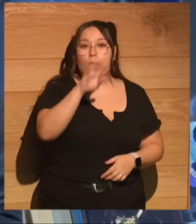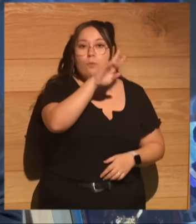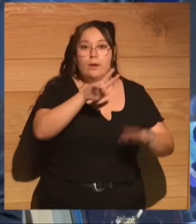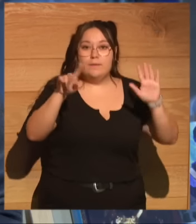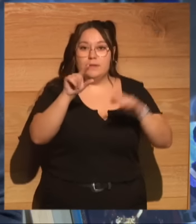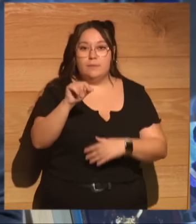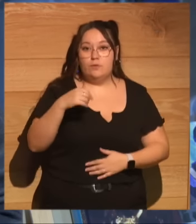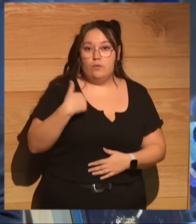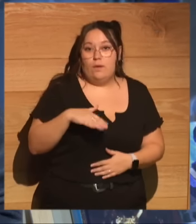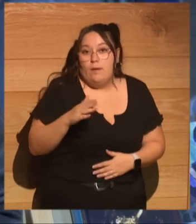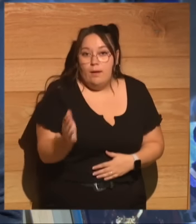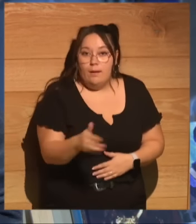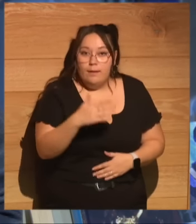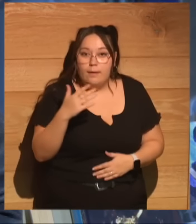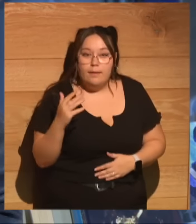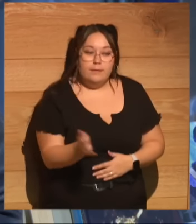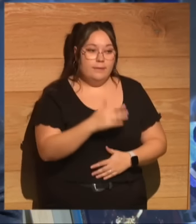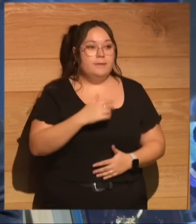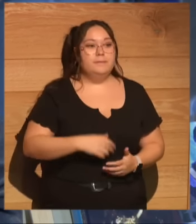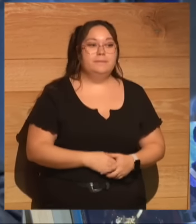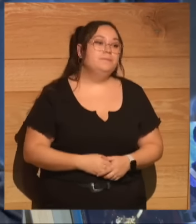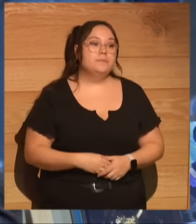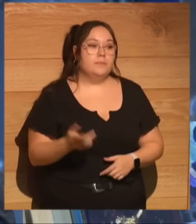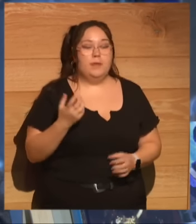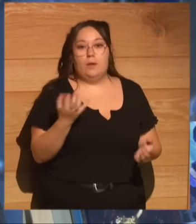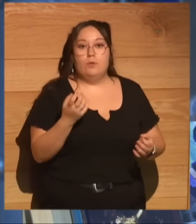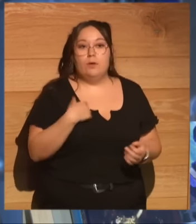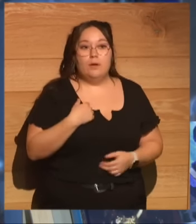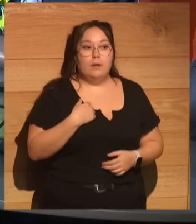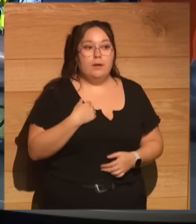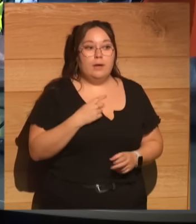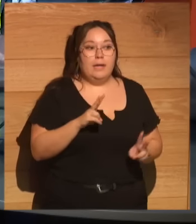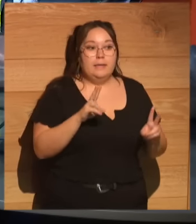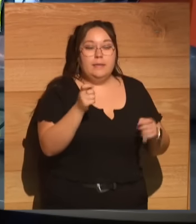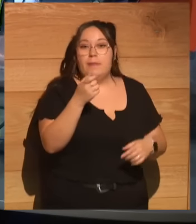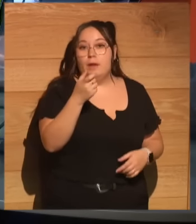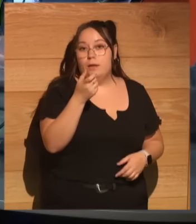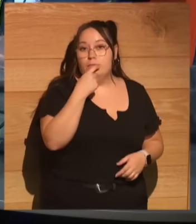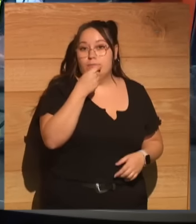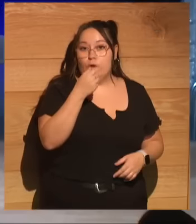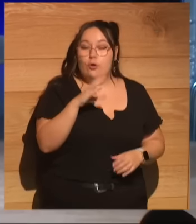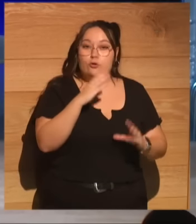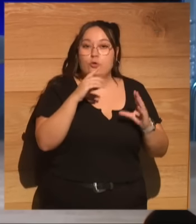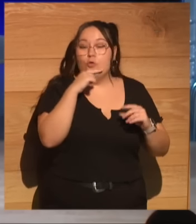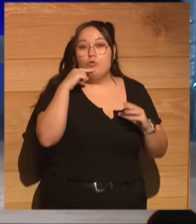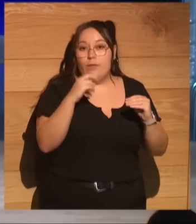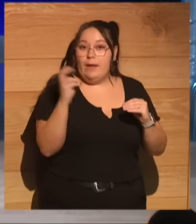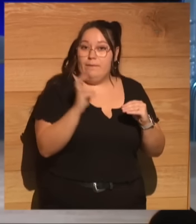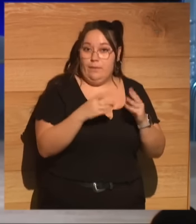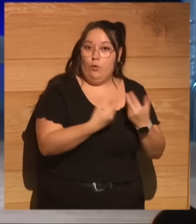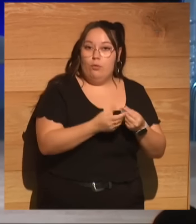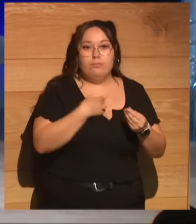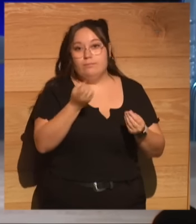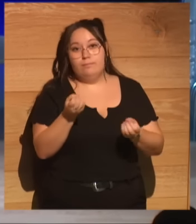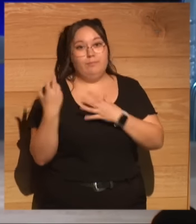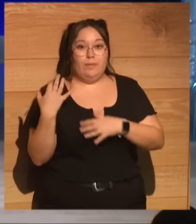minutos hablando. Claro, llevamos 47 minutos. No, al final nos tenemos que saltar lo que ha pasado con los polvorones, pero bueno, ya lo contaremos en otro programa. No, por Dios,